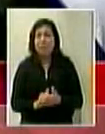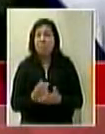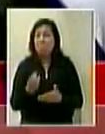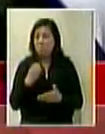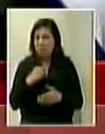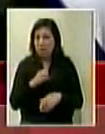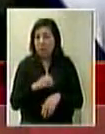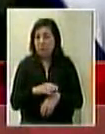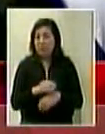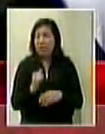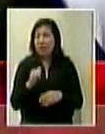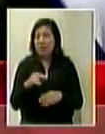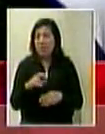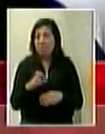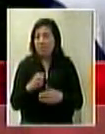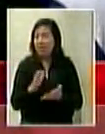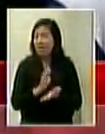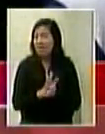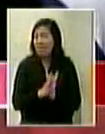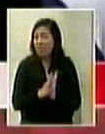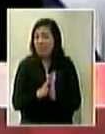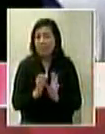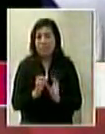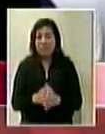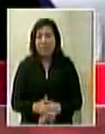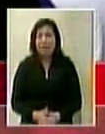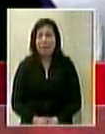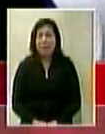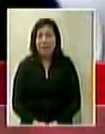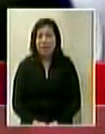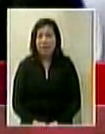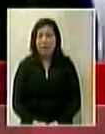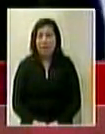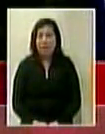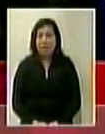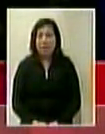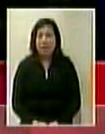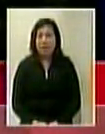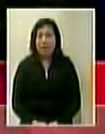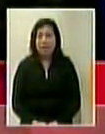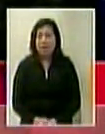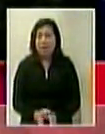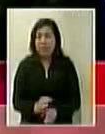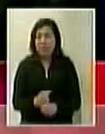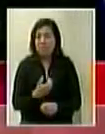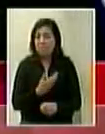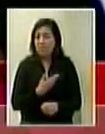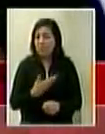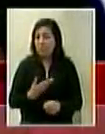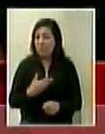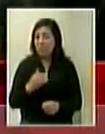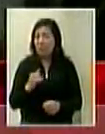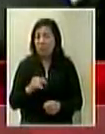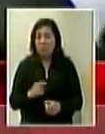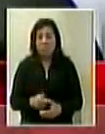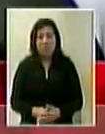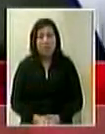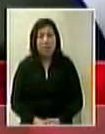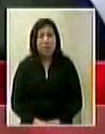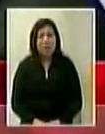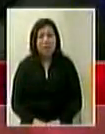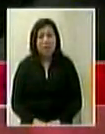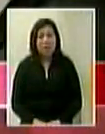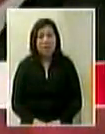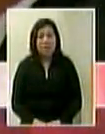capaciten para gestar en el INPE. Nadie quiere ya ser presidente del INPE, colega. Es una tortura ser presidente del INPE. Uno se levanta en la